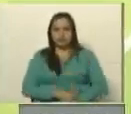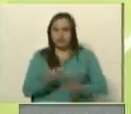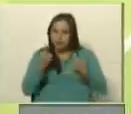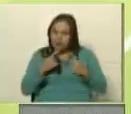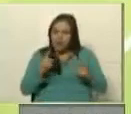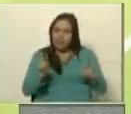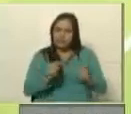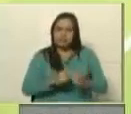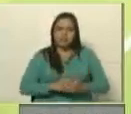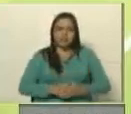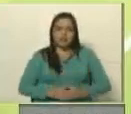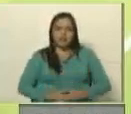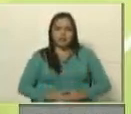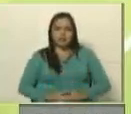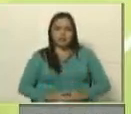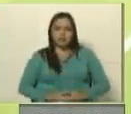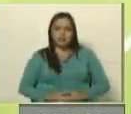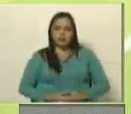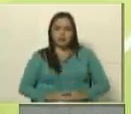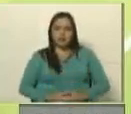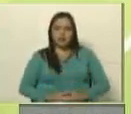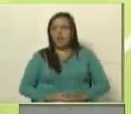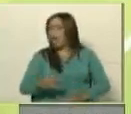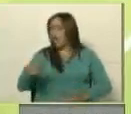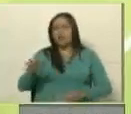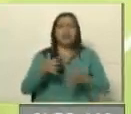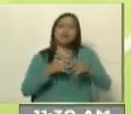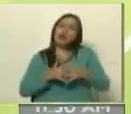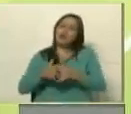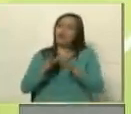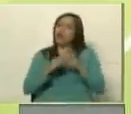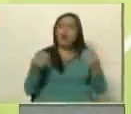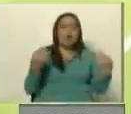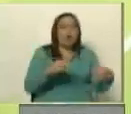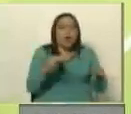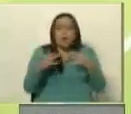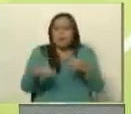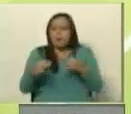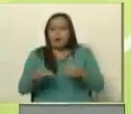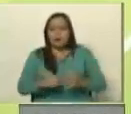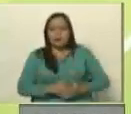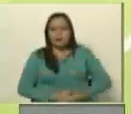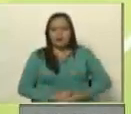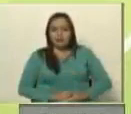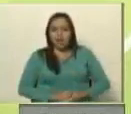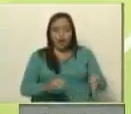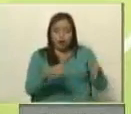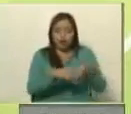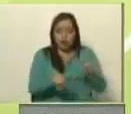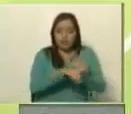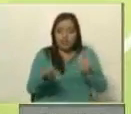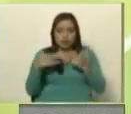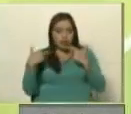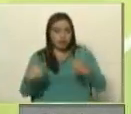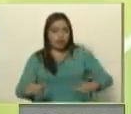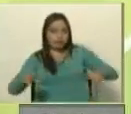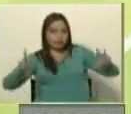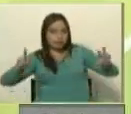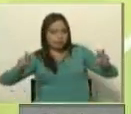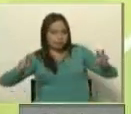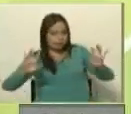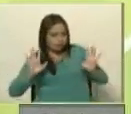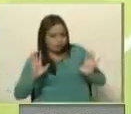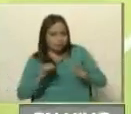que, o sea, en los Estados Unidos, o eso en estas organizaciones de derechos humanos, entre comillas,